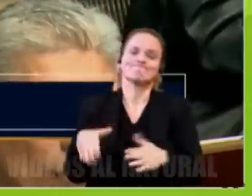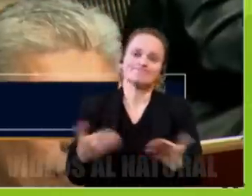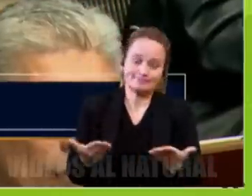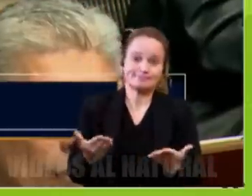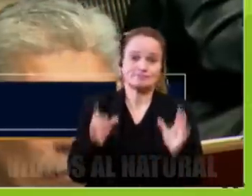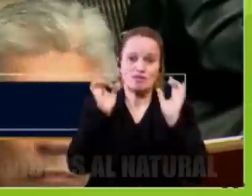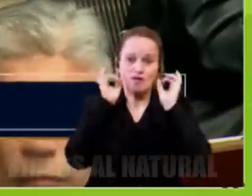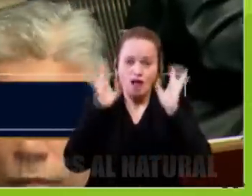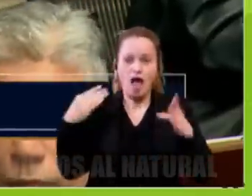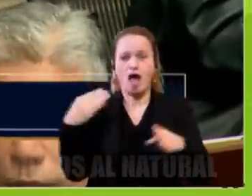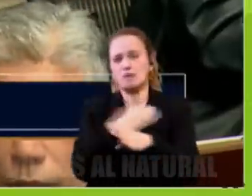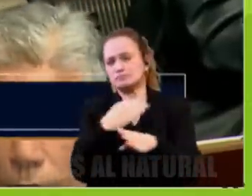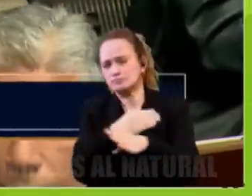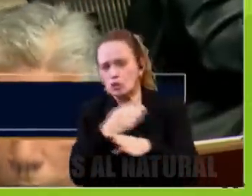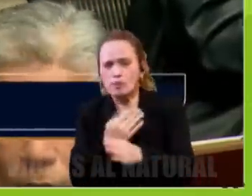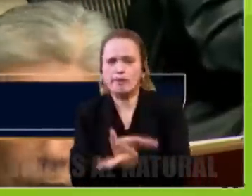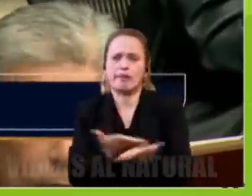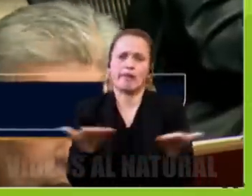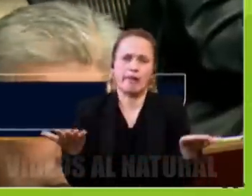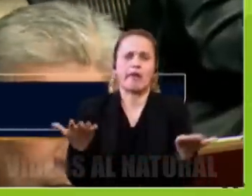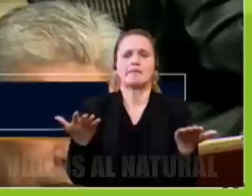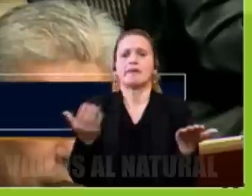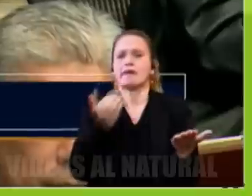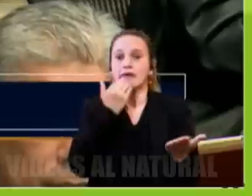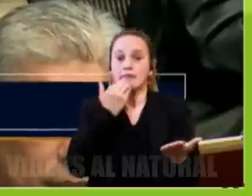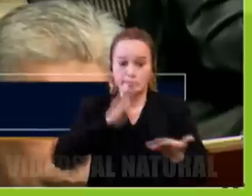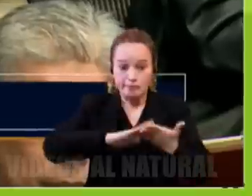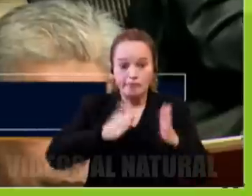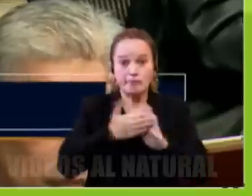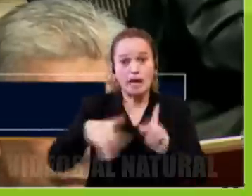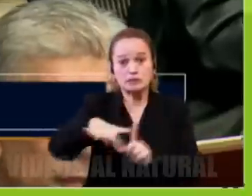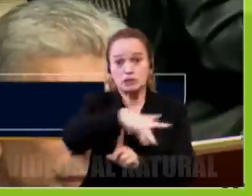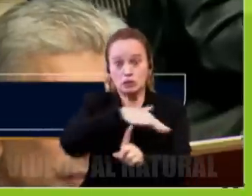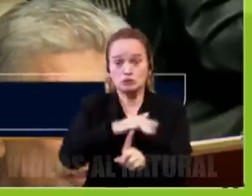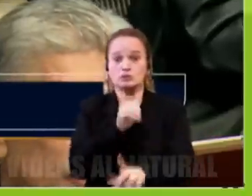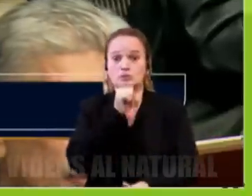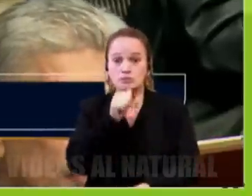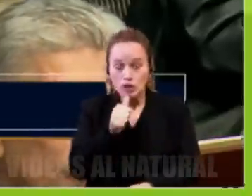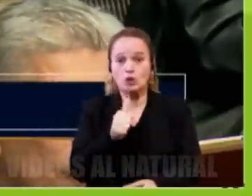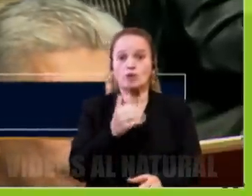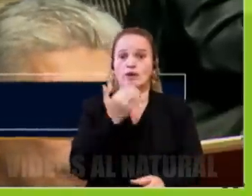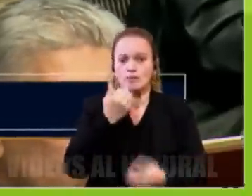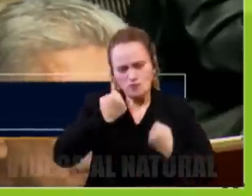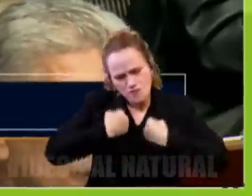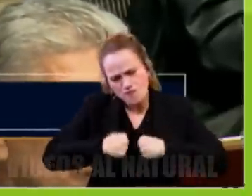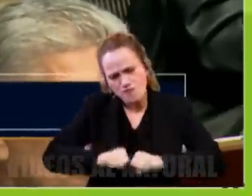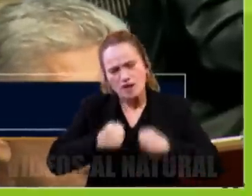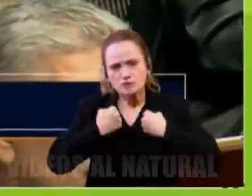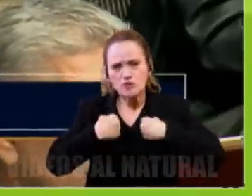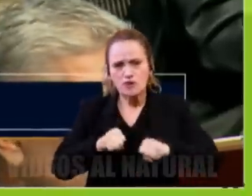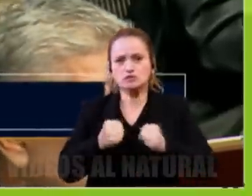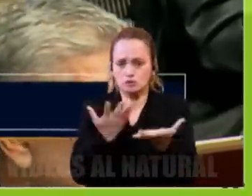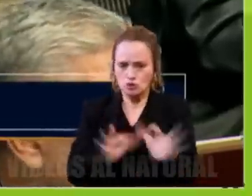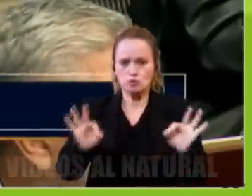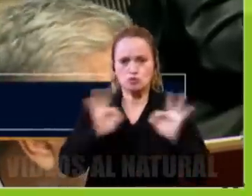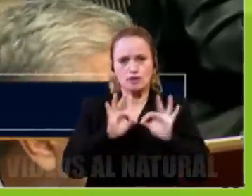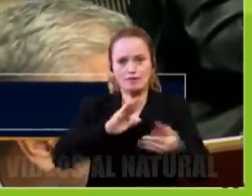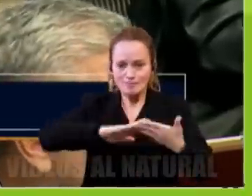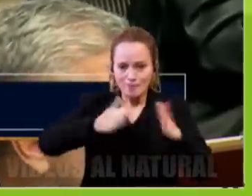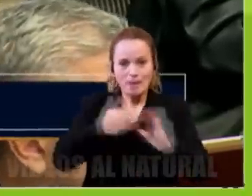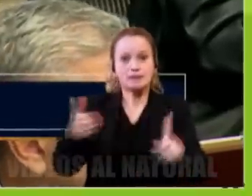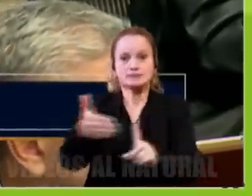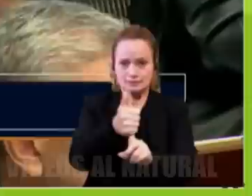a los gravísimos problemas que ha habido en materia de paz y pese a los grandes esfuerzos que se ha hecho para